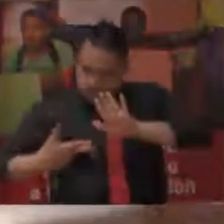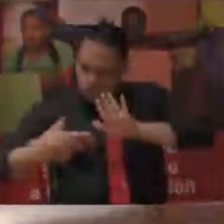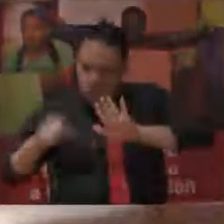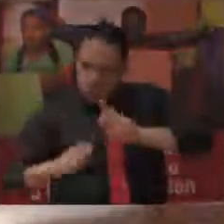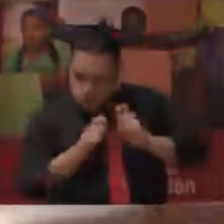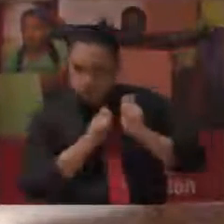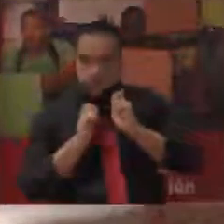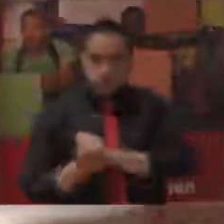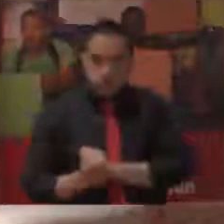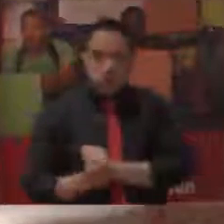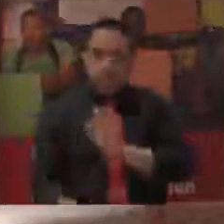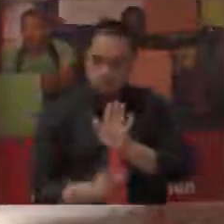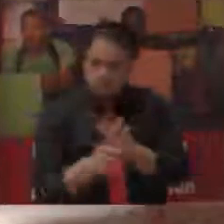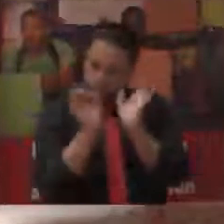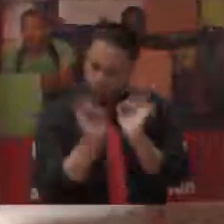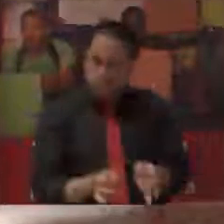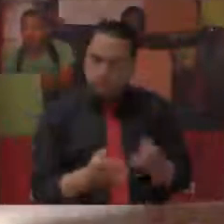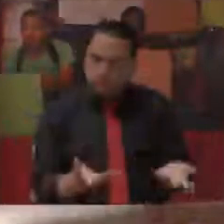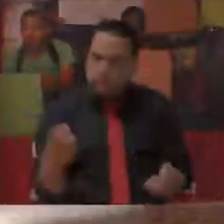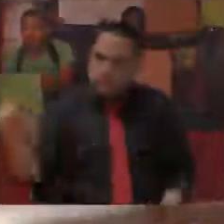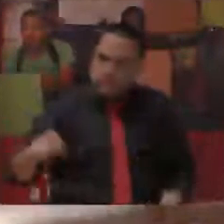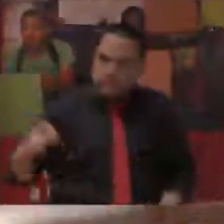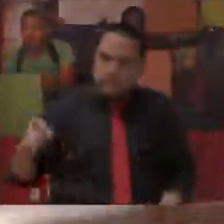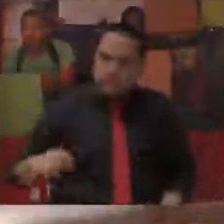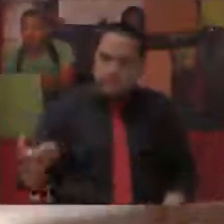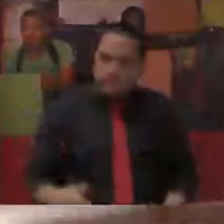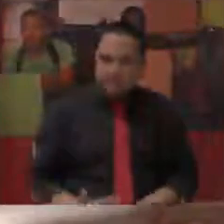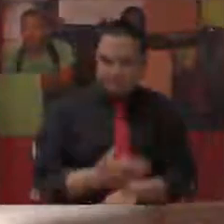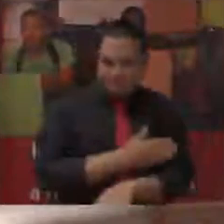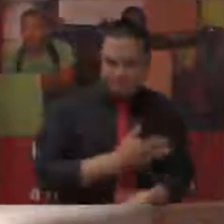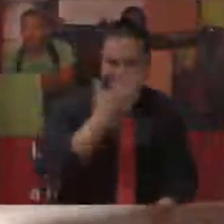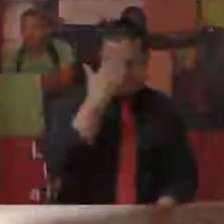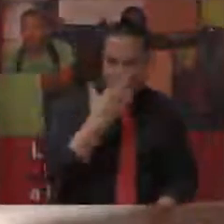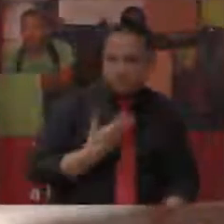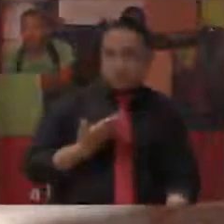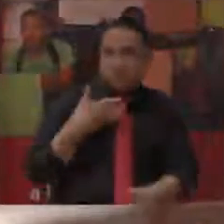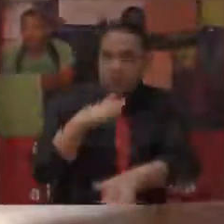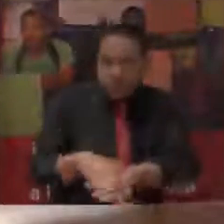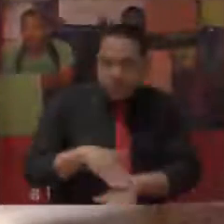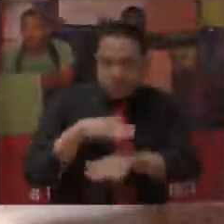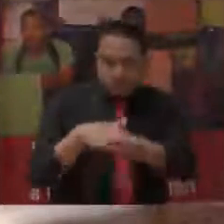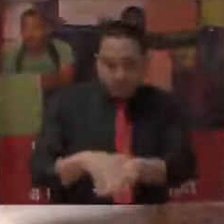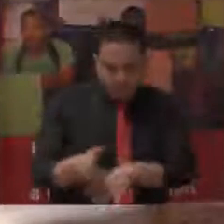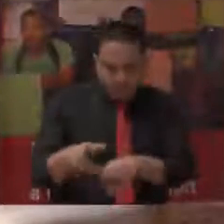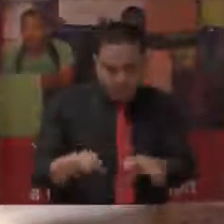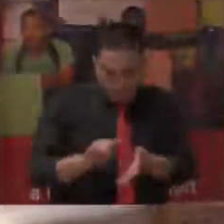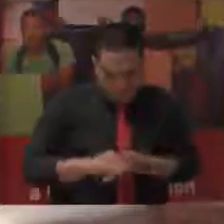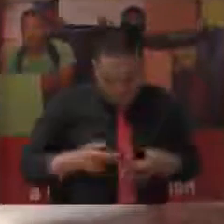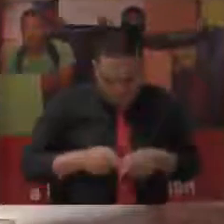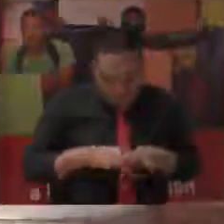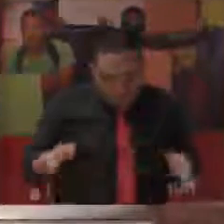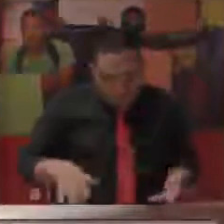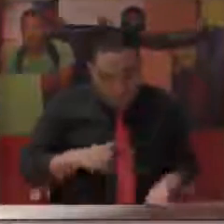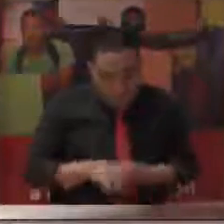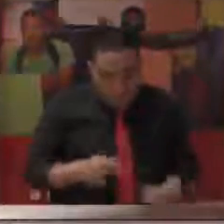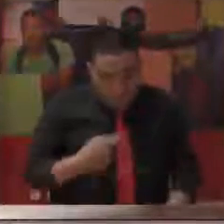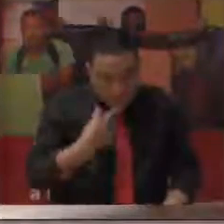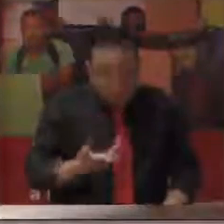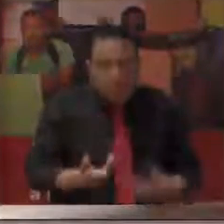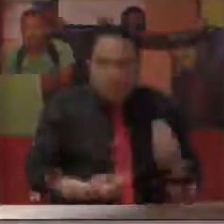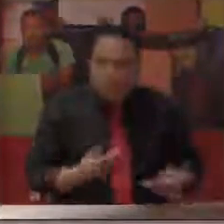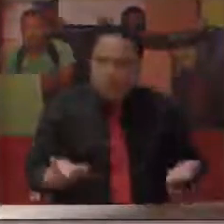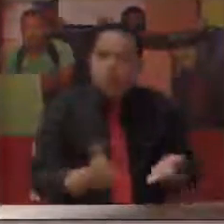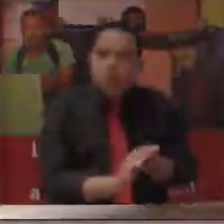constitucionales y legales necesarias, como lo hemos venido expresando en el panel anterior, para solucionar esta situación